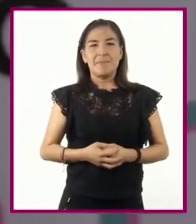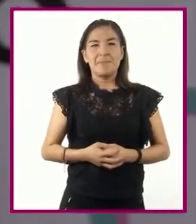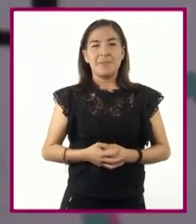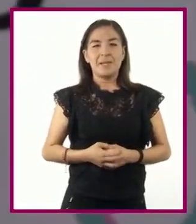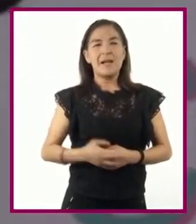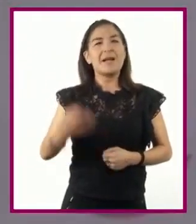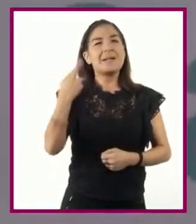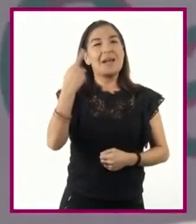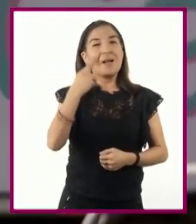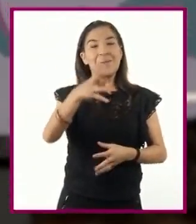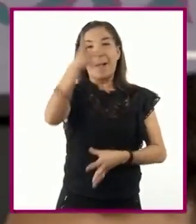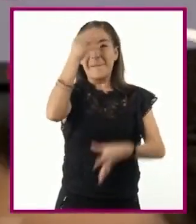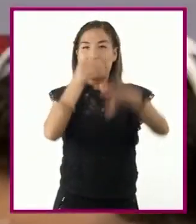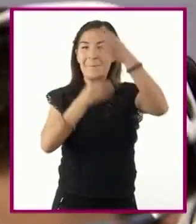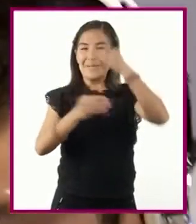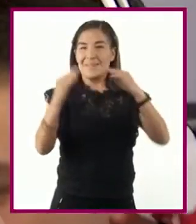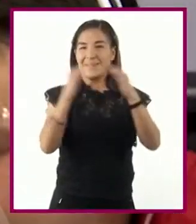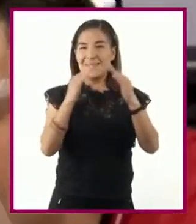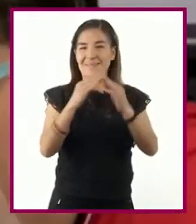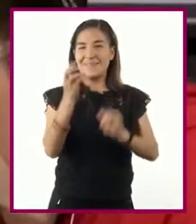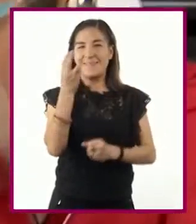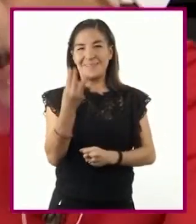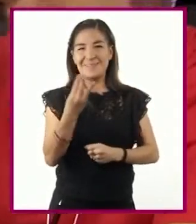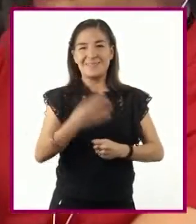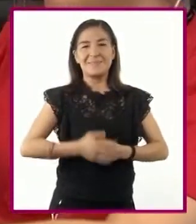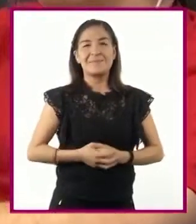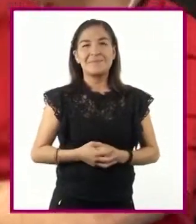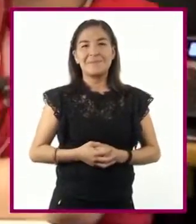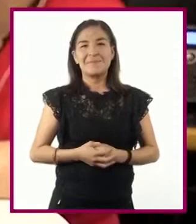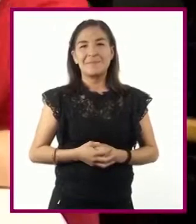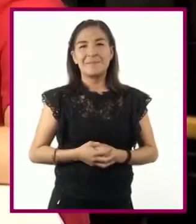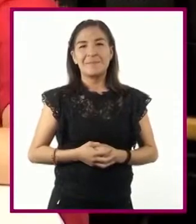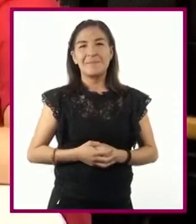Radio Aprende en Casa 3 presenta